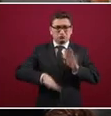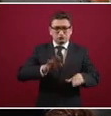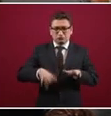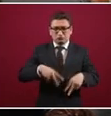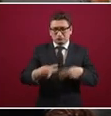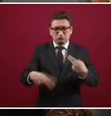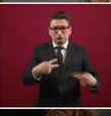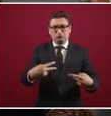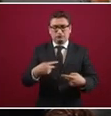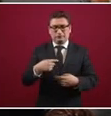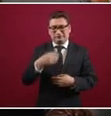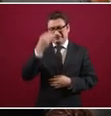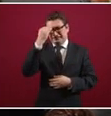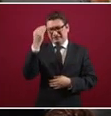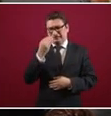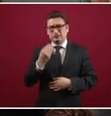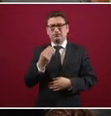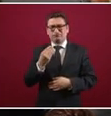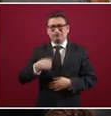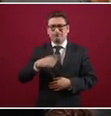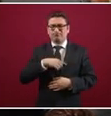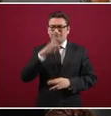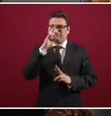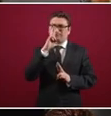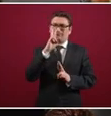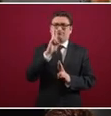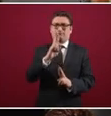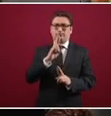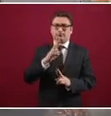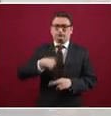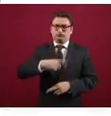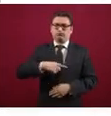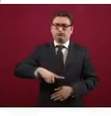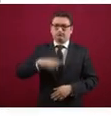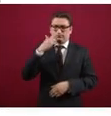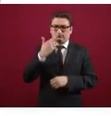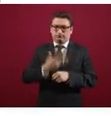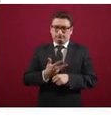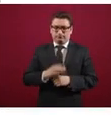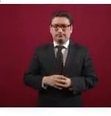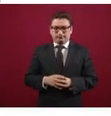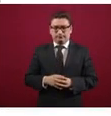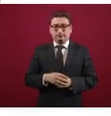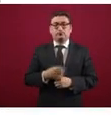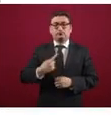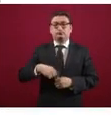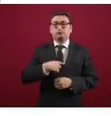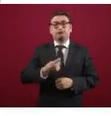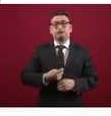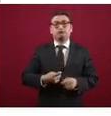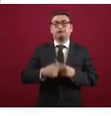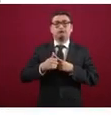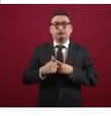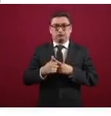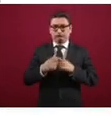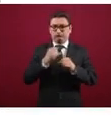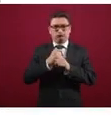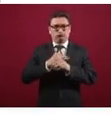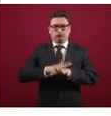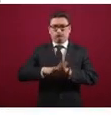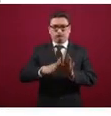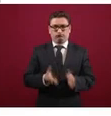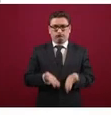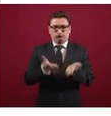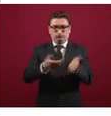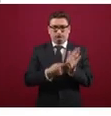responsabilidad desde el estado federal es muy importante decir que es la primera vez que se da este dato